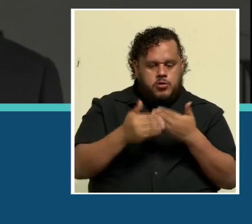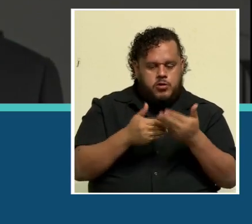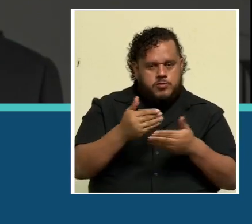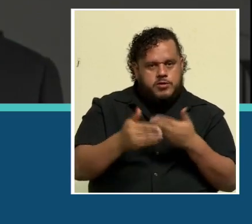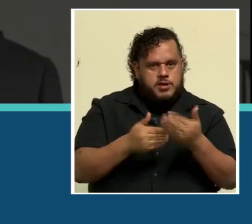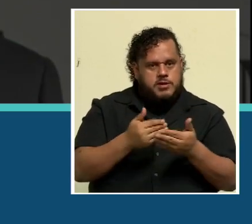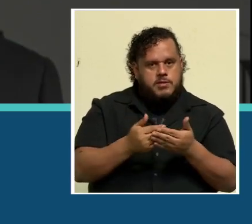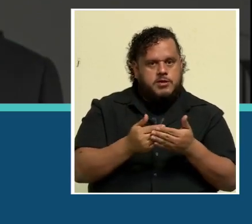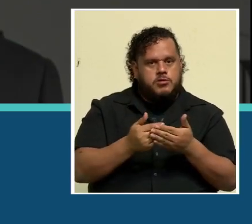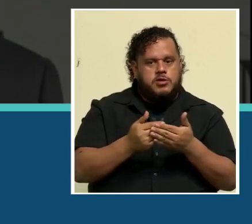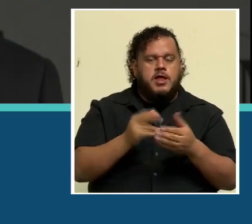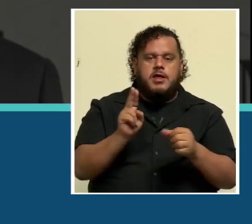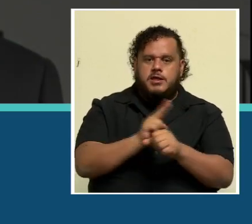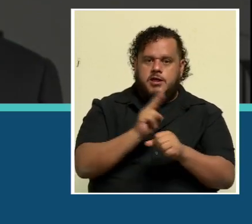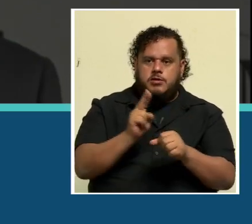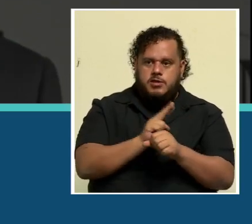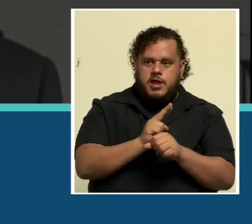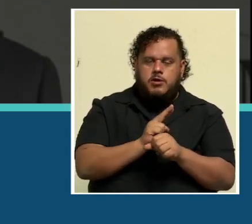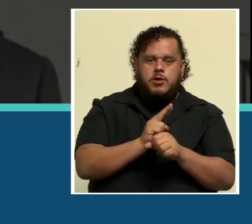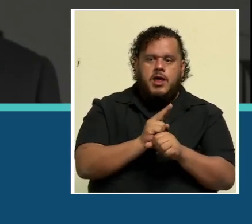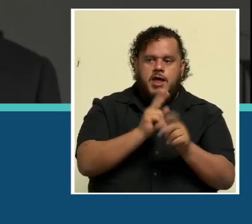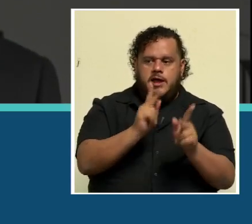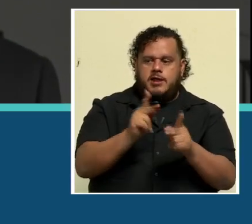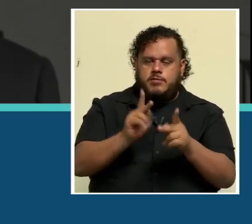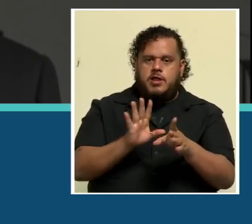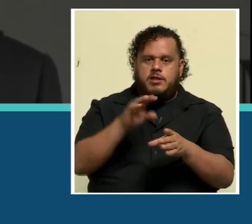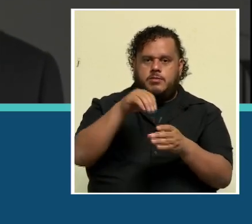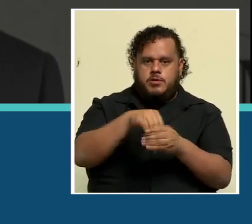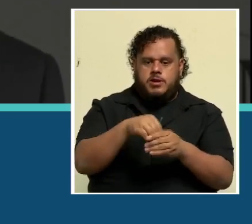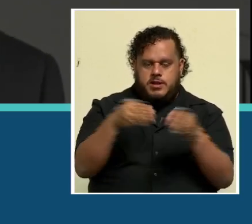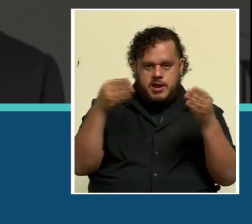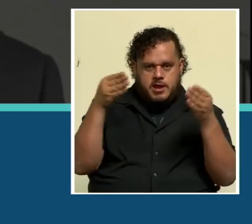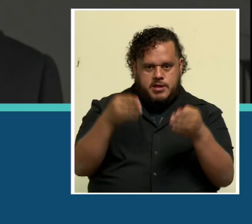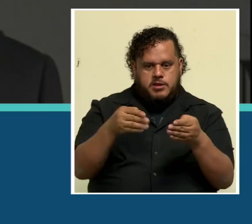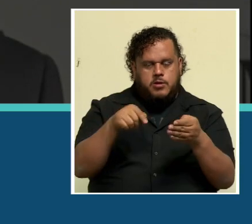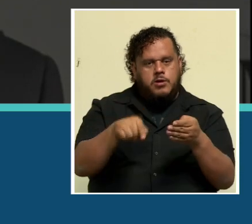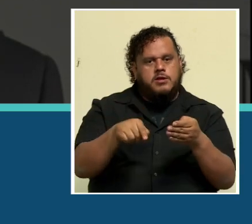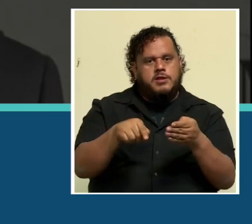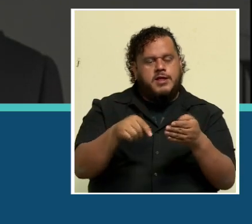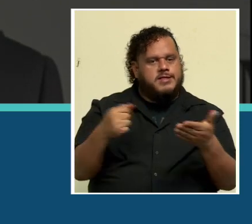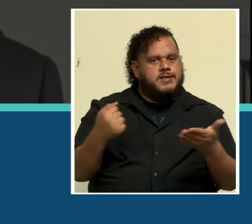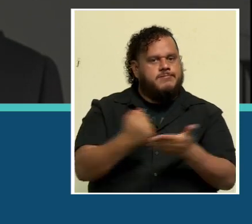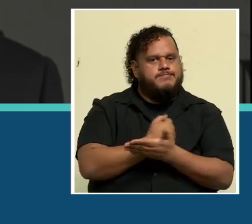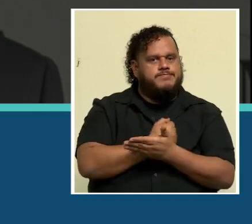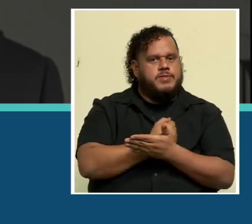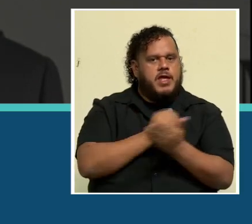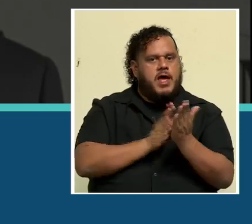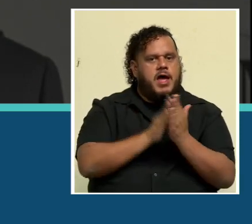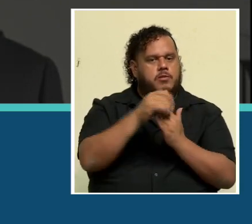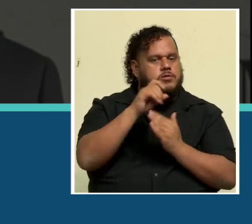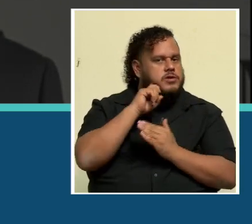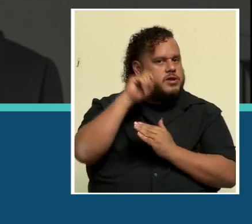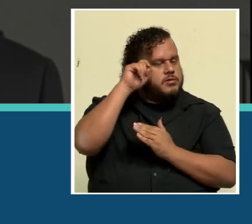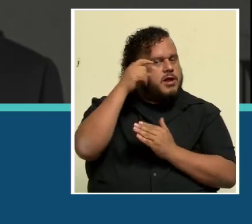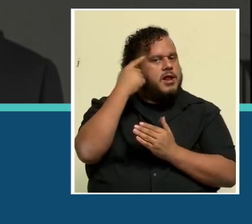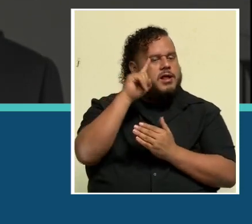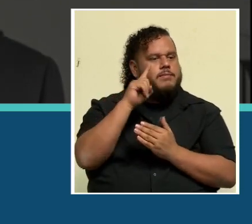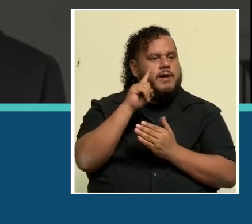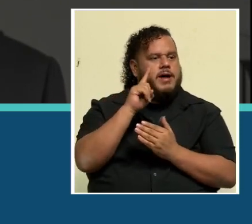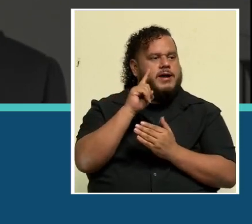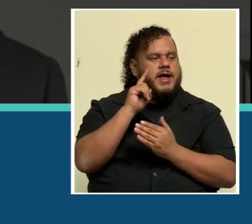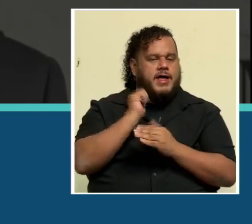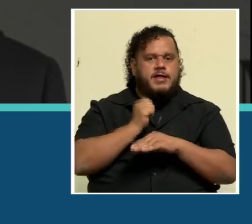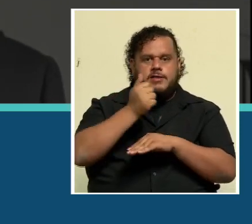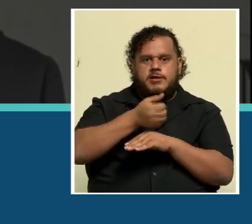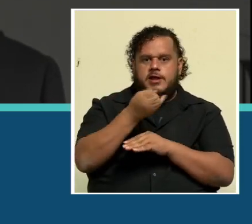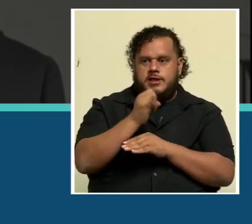procedimientos empleados por las personas involucradas en la atención de esta lamentable agresión sexual para efectos de establecer